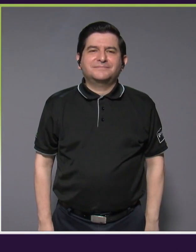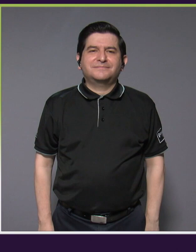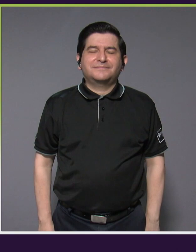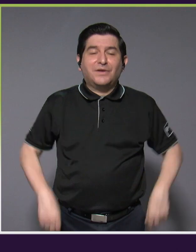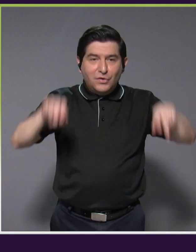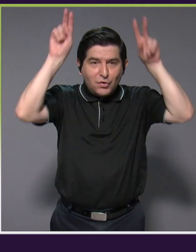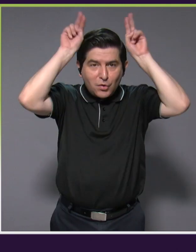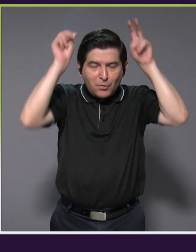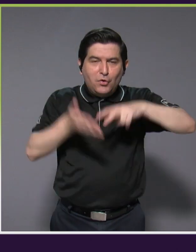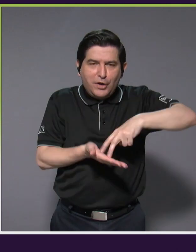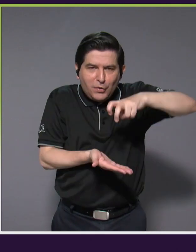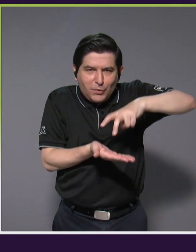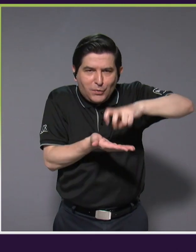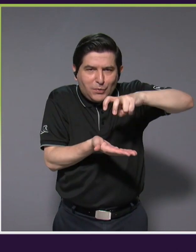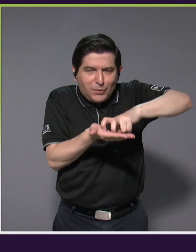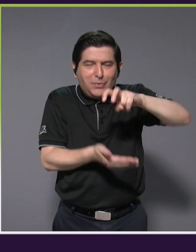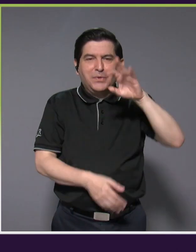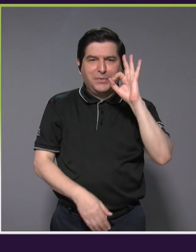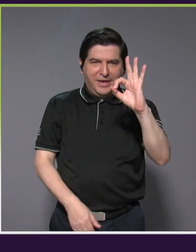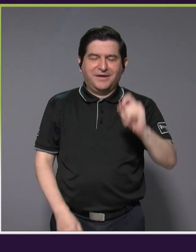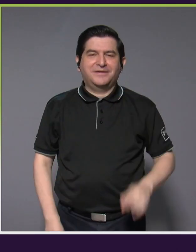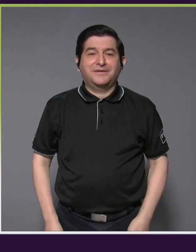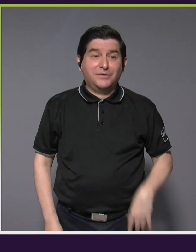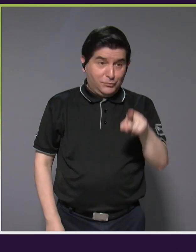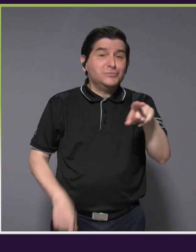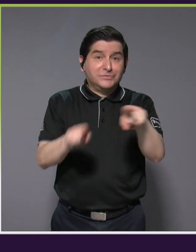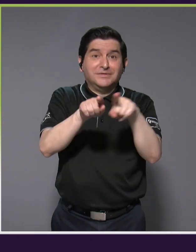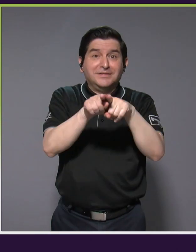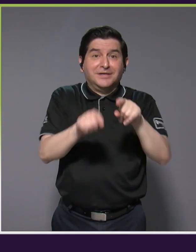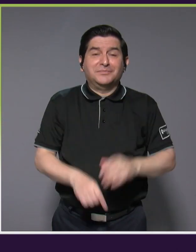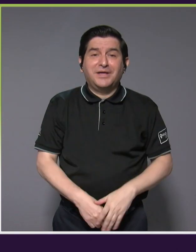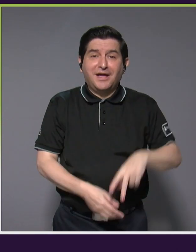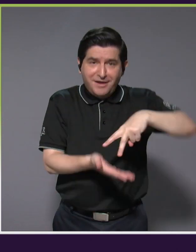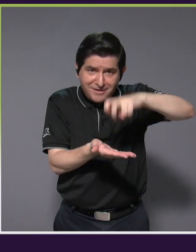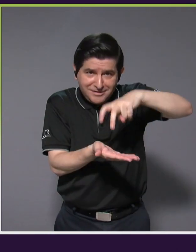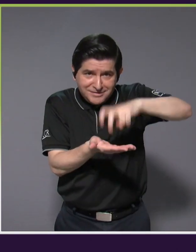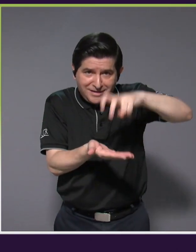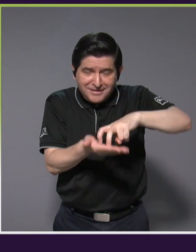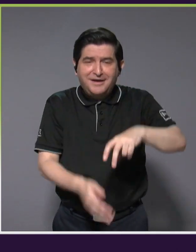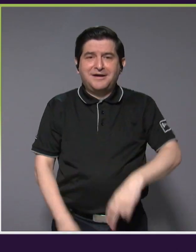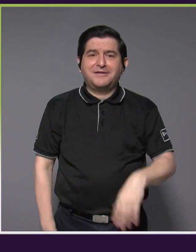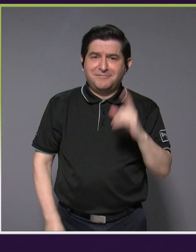Saltando como un conejo, eso, eso. Pelón, saltando, saltando como un conejo, eso.